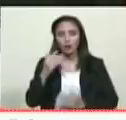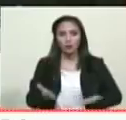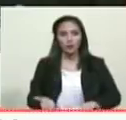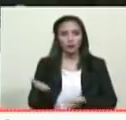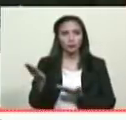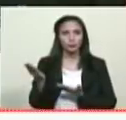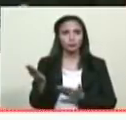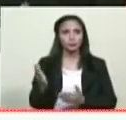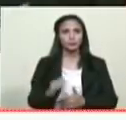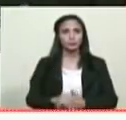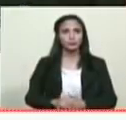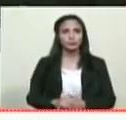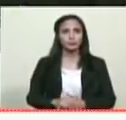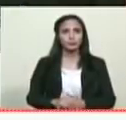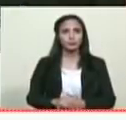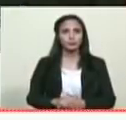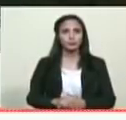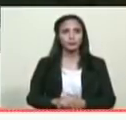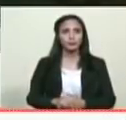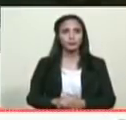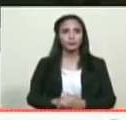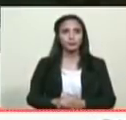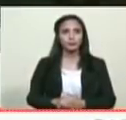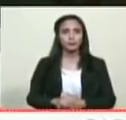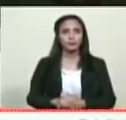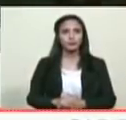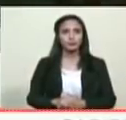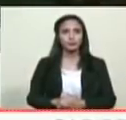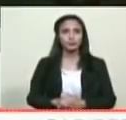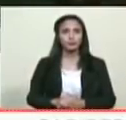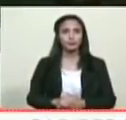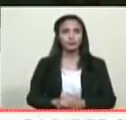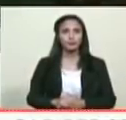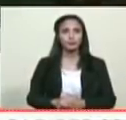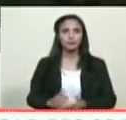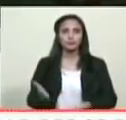al presidente de Bolivia, honoris... Bienvenido, presidente.